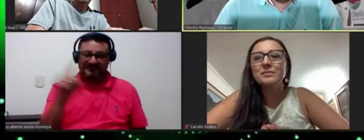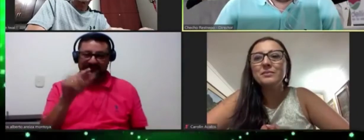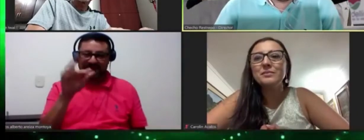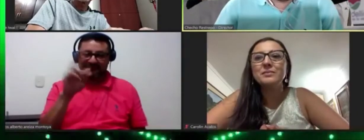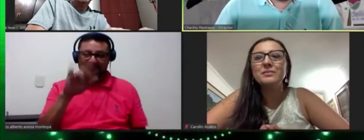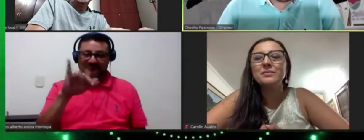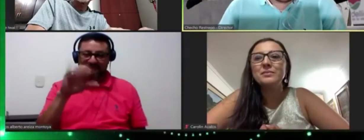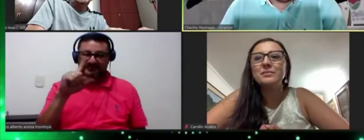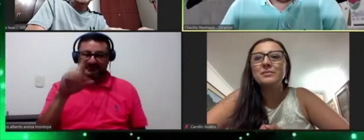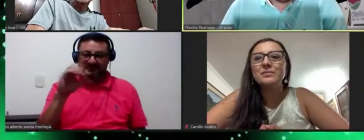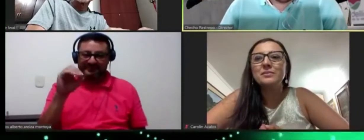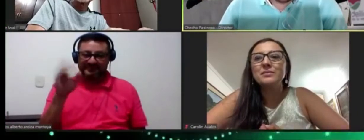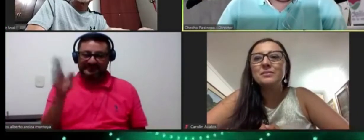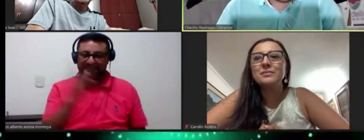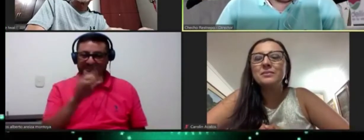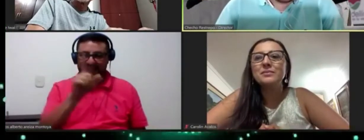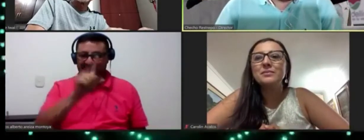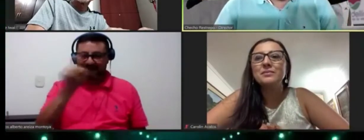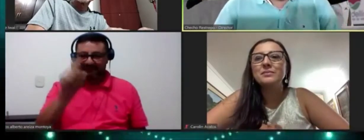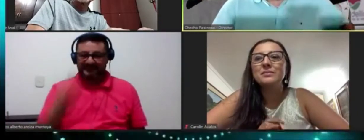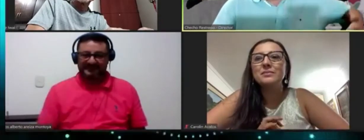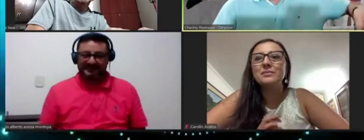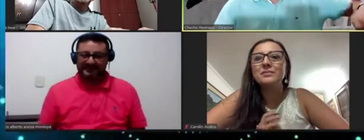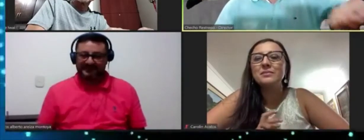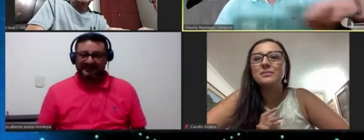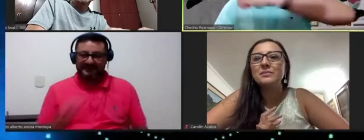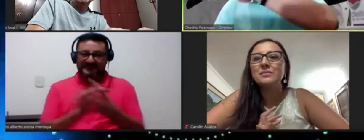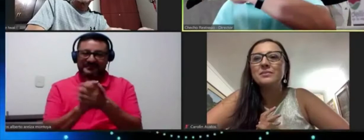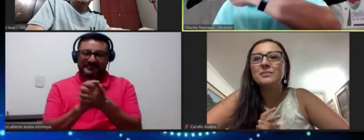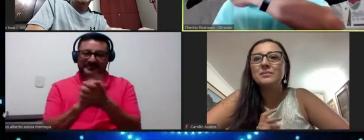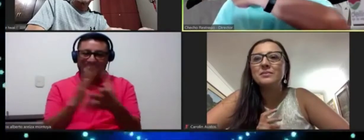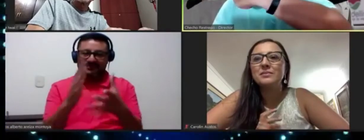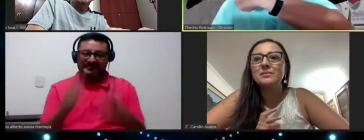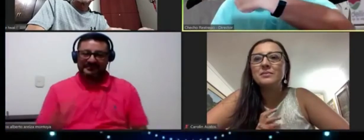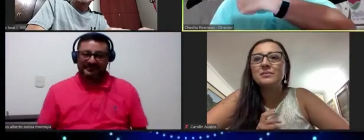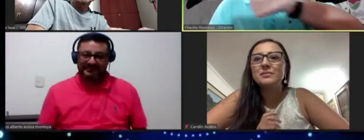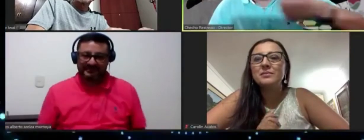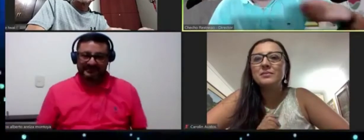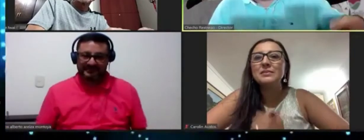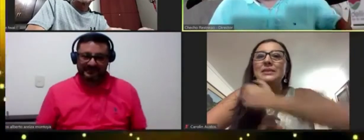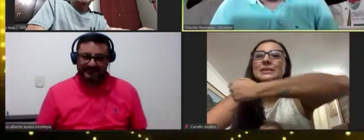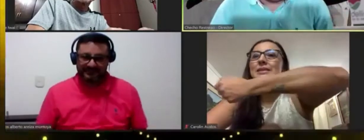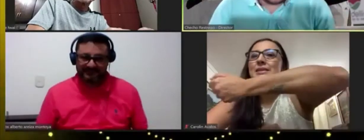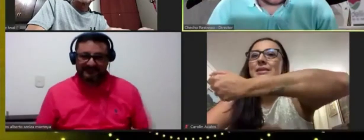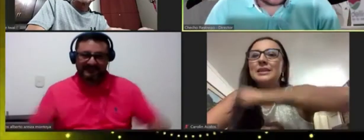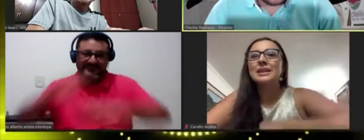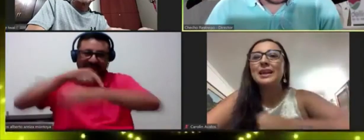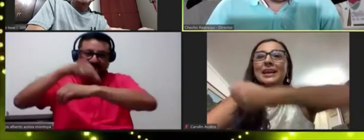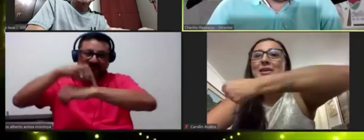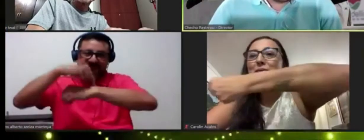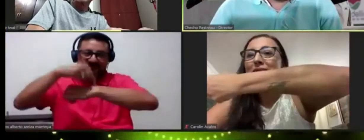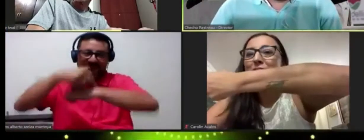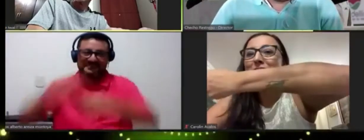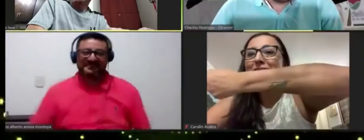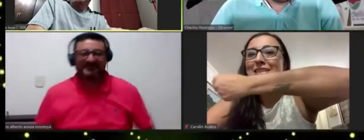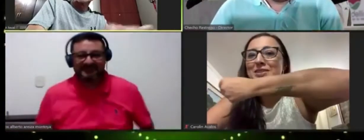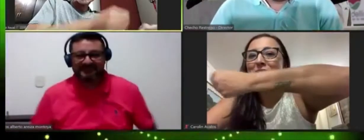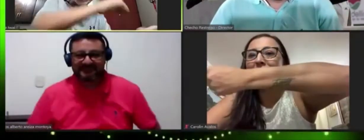la invitación. A saludar también a la gente de Mobile ID. Gracias por creer en este proyecto. Con esta...